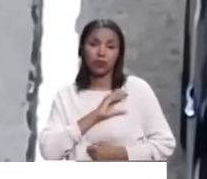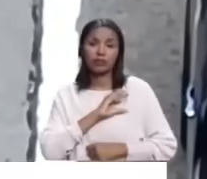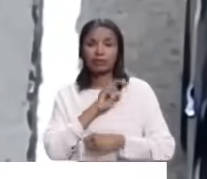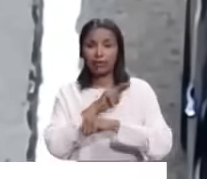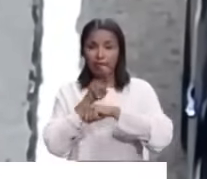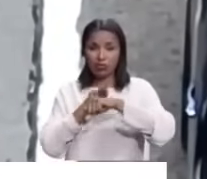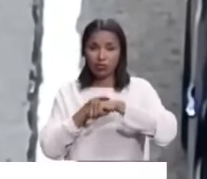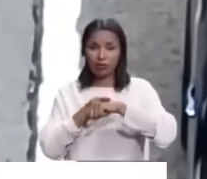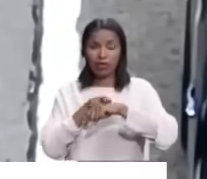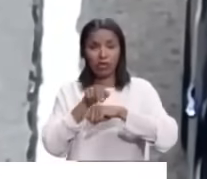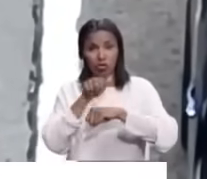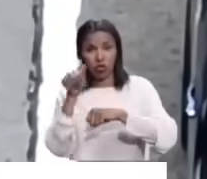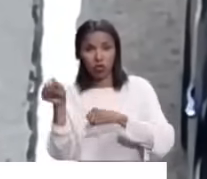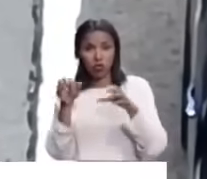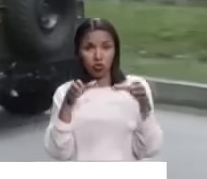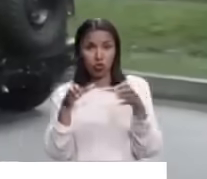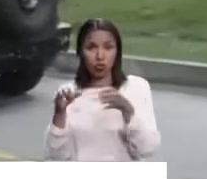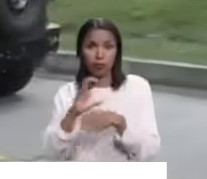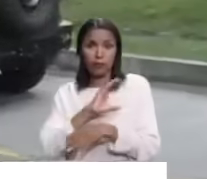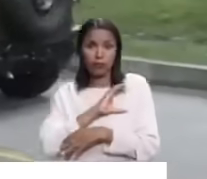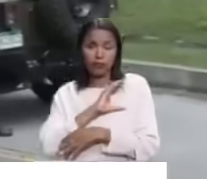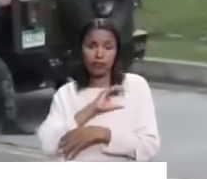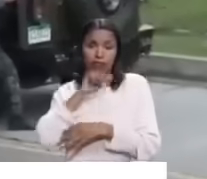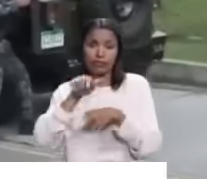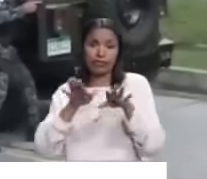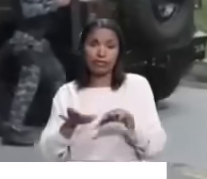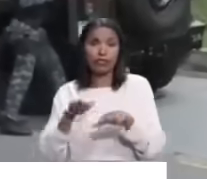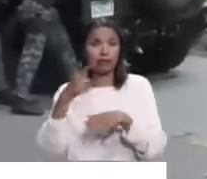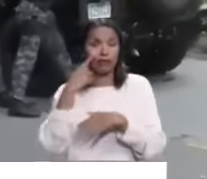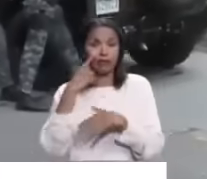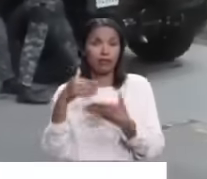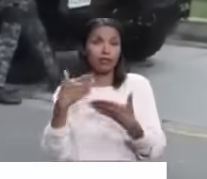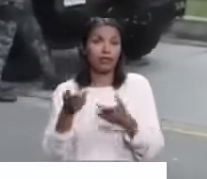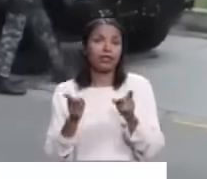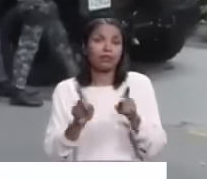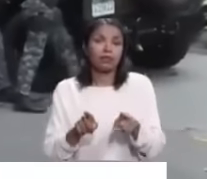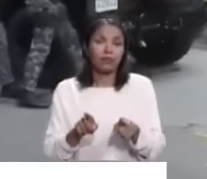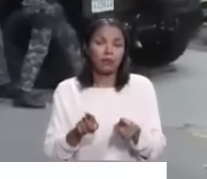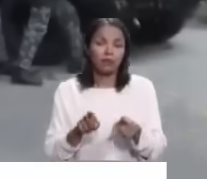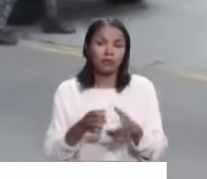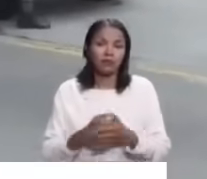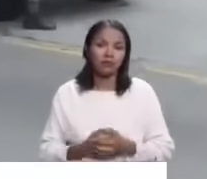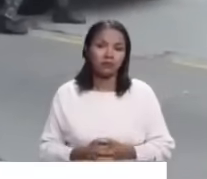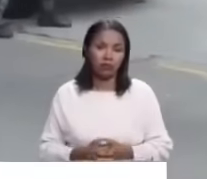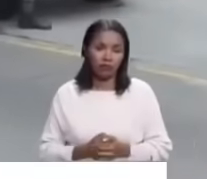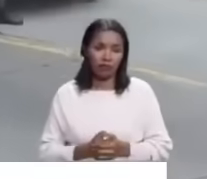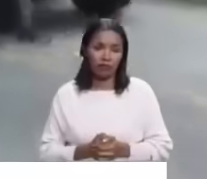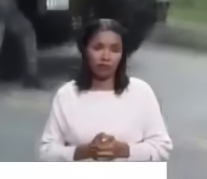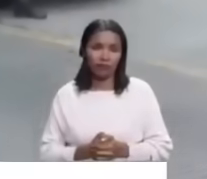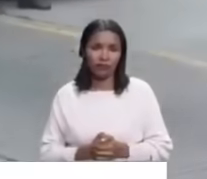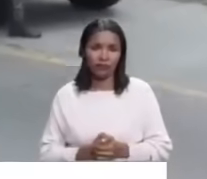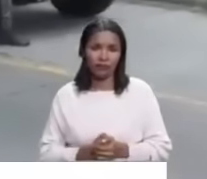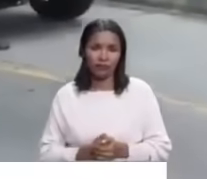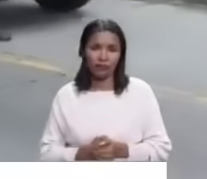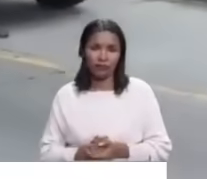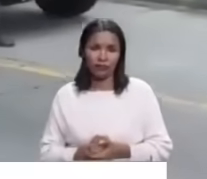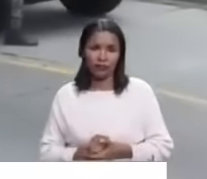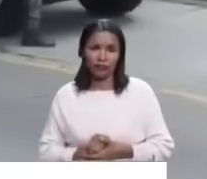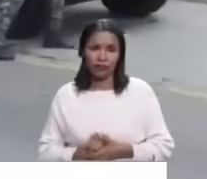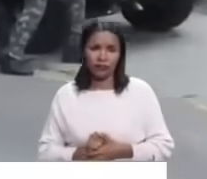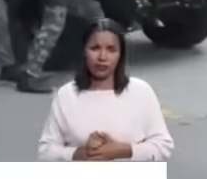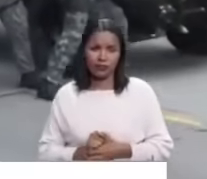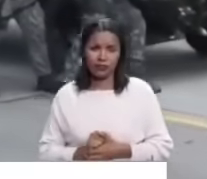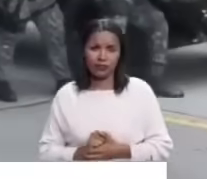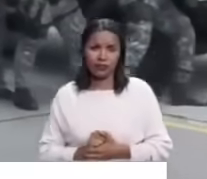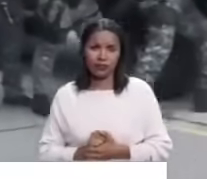están vestidos, uno parece que va a ser uno de los que va a entrar a hablar o a negociar con las personas